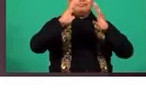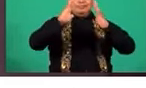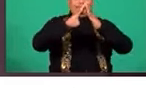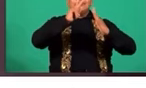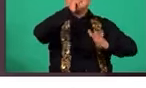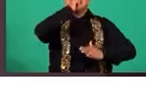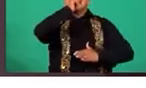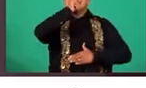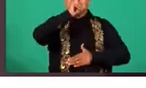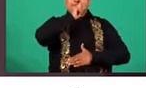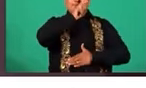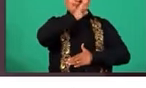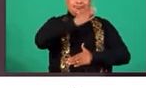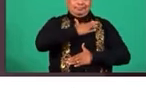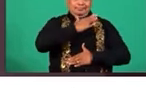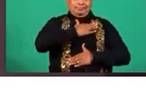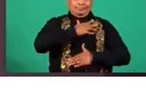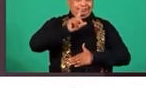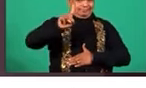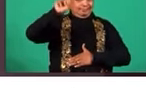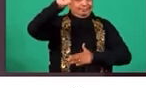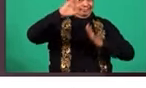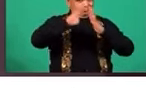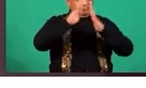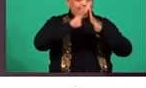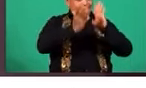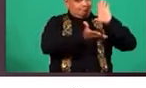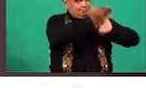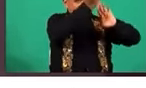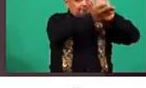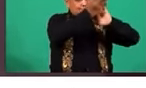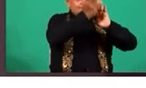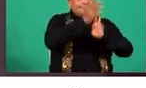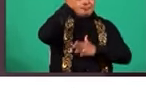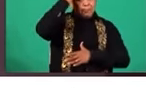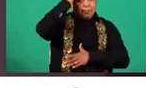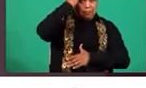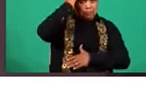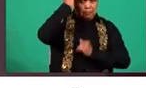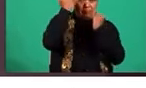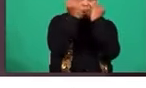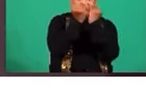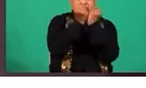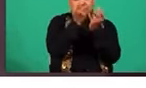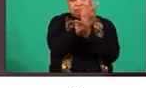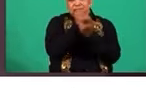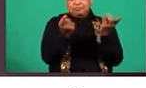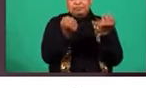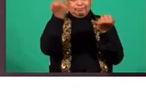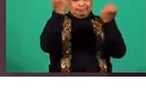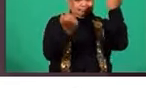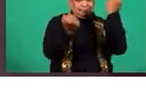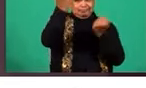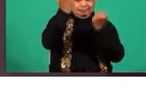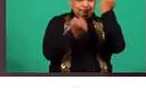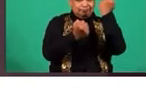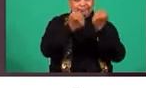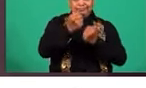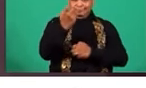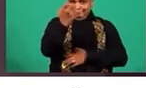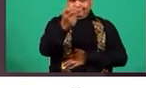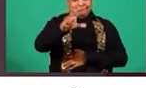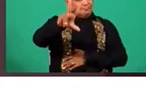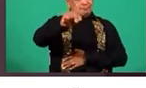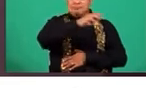padres, como yo les dije, yo no me voy a hacer casa, ni voy a comprar caballos, ni Lamborghinis, así que en